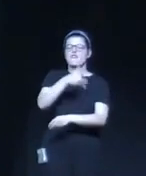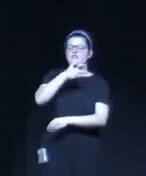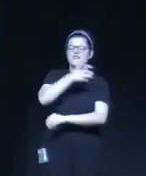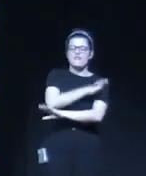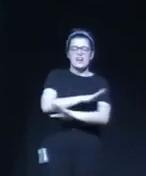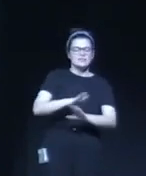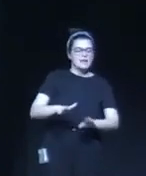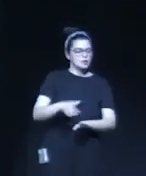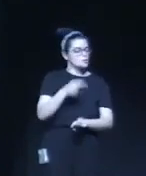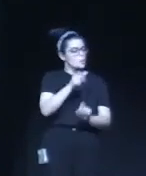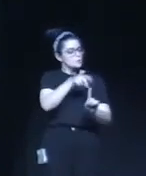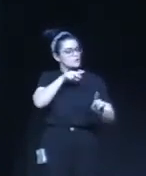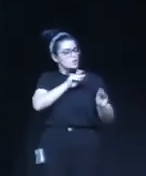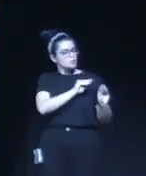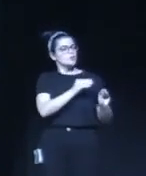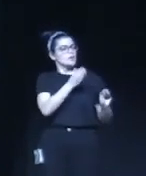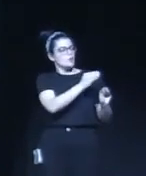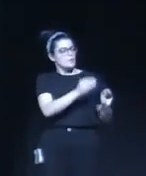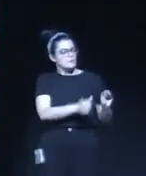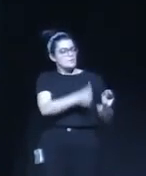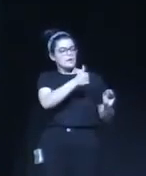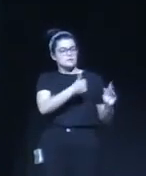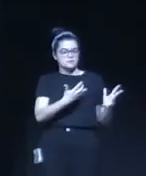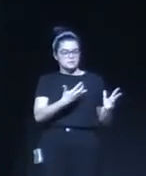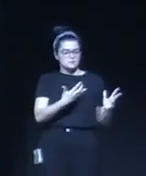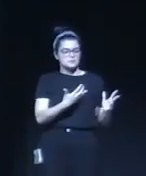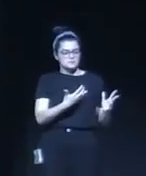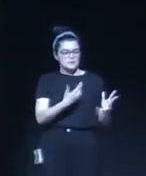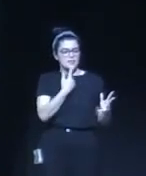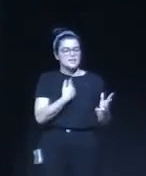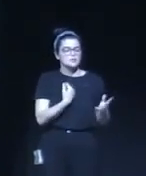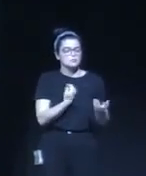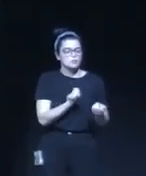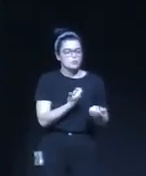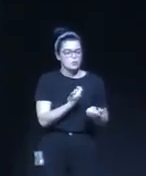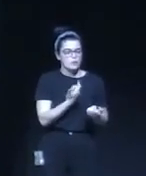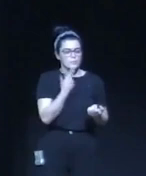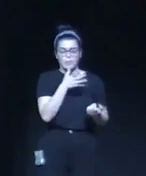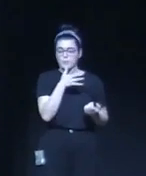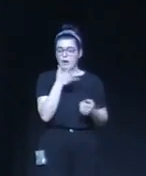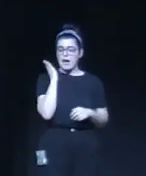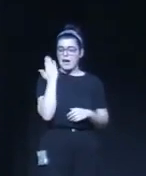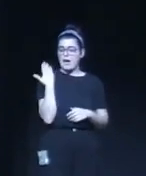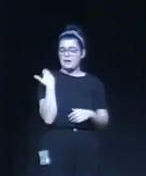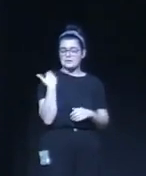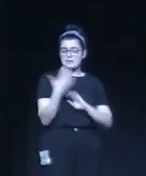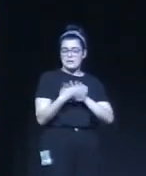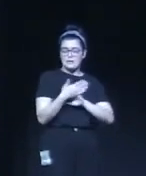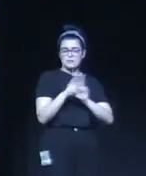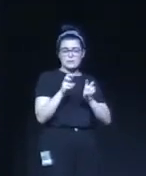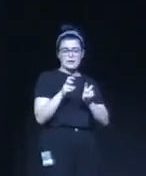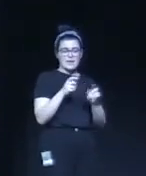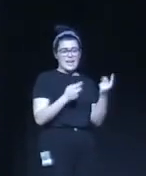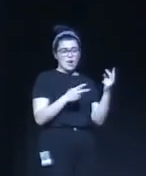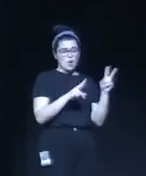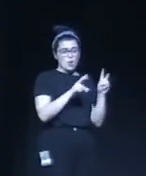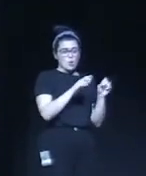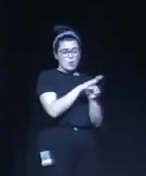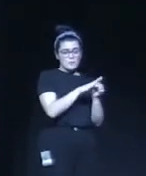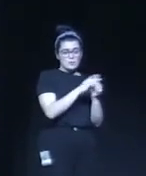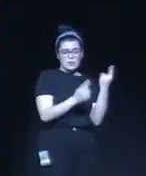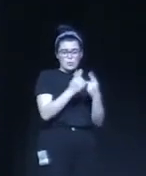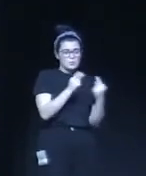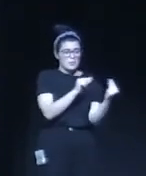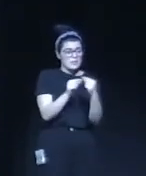Desde tu mirada más joven que la nuestra, hablamos antes, ¿no?, de que hay cuestiones que no tienen ni debate ético, ¿no?